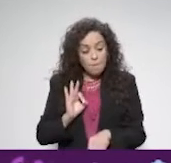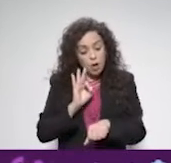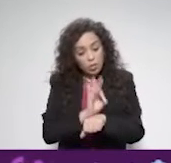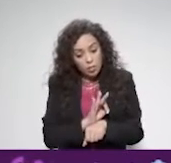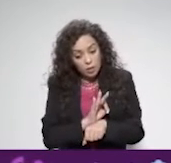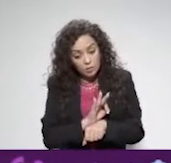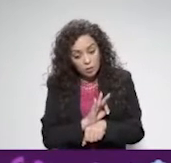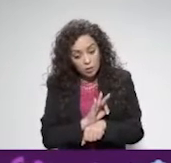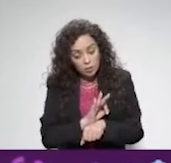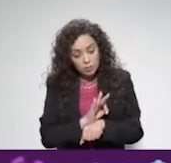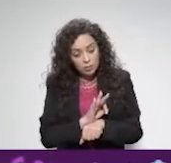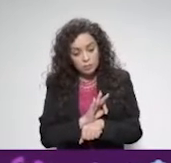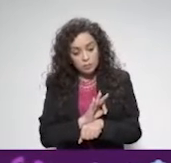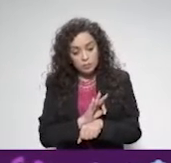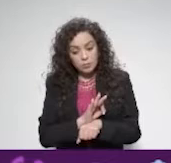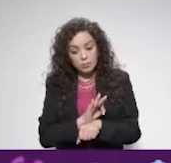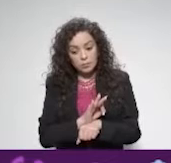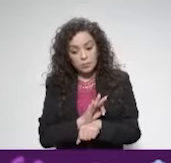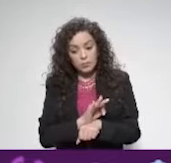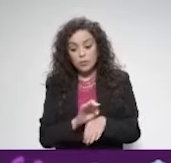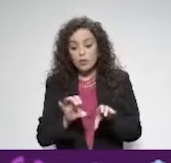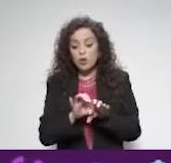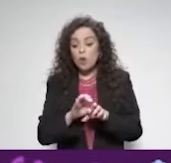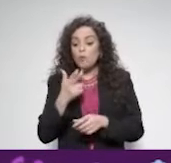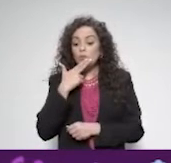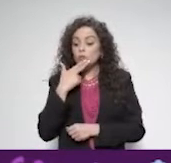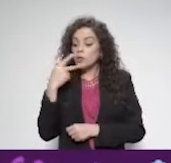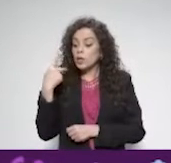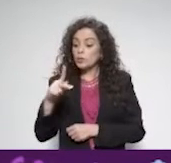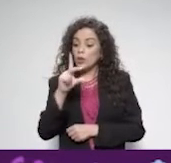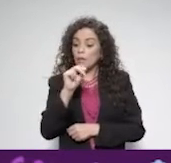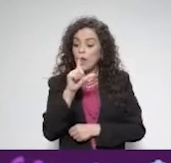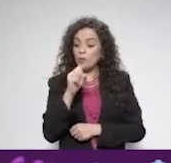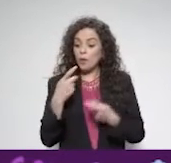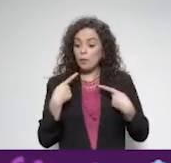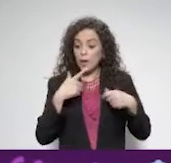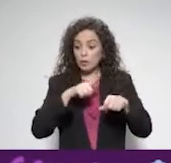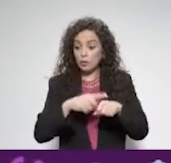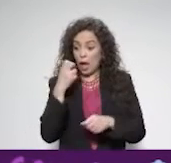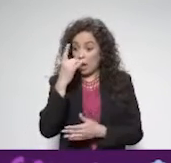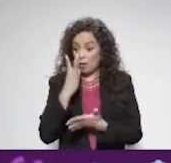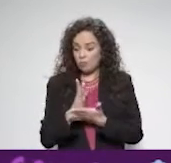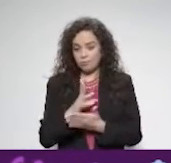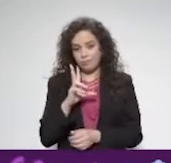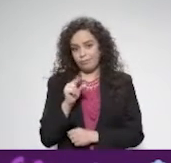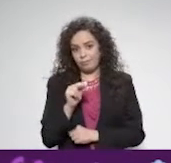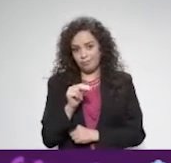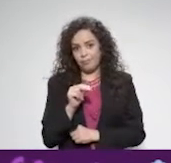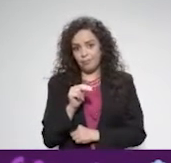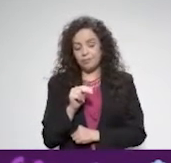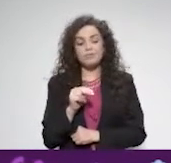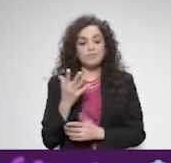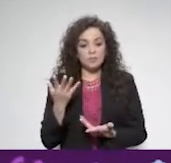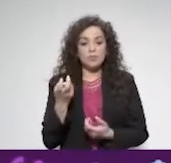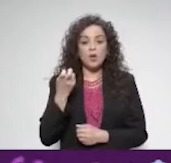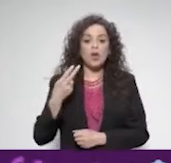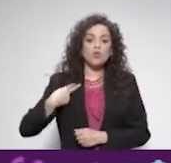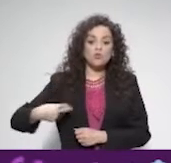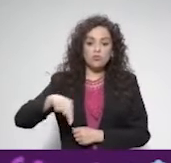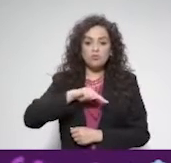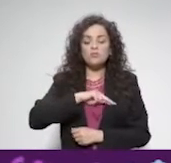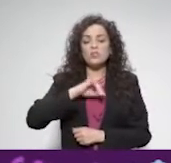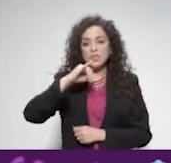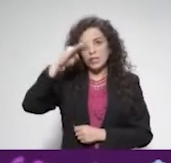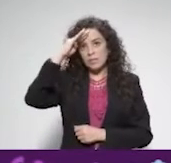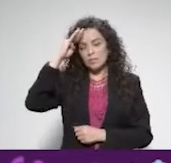el tratamiento de sus datos personales. Entonces, bueno, creemos que es muy importante tomar